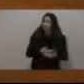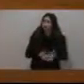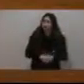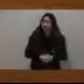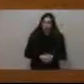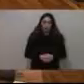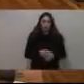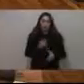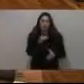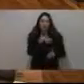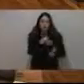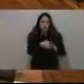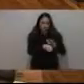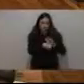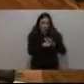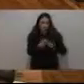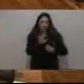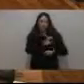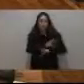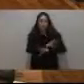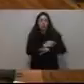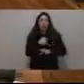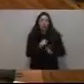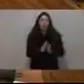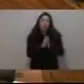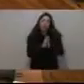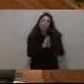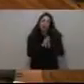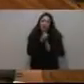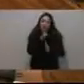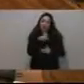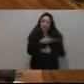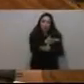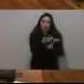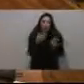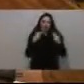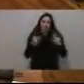Sí, prosiga, señor consejero. Ruego silencio a sus señorías.